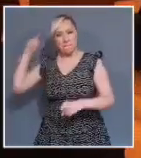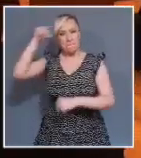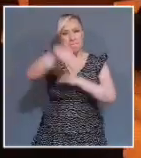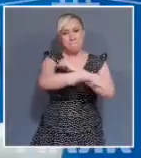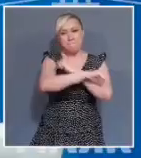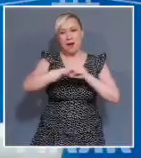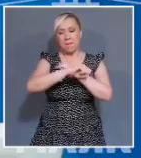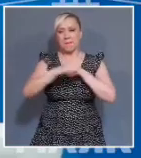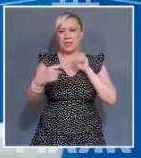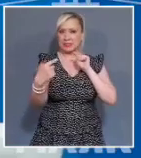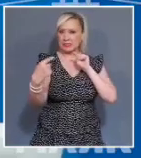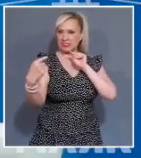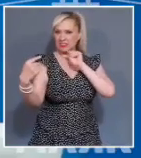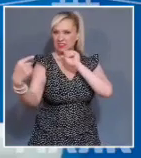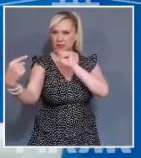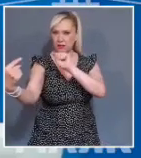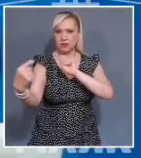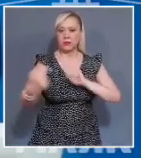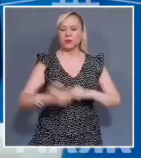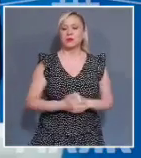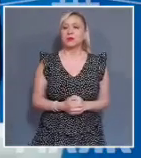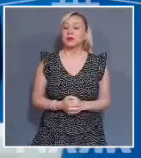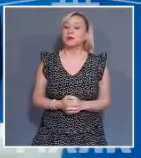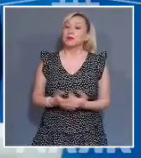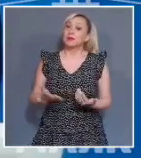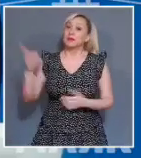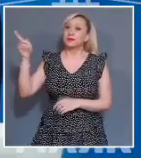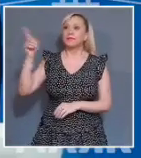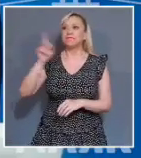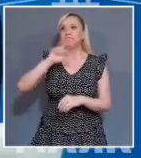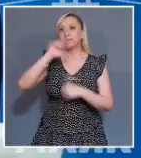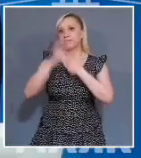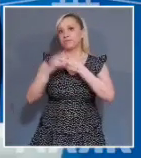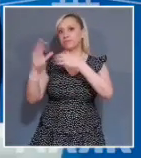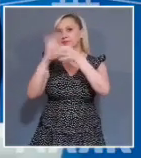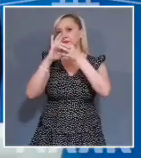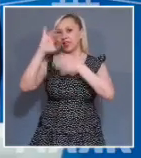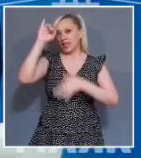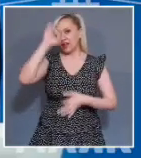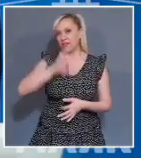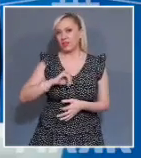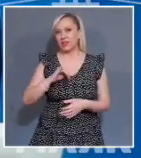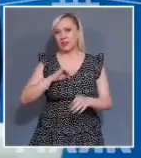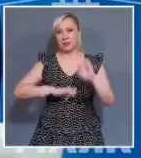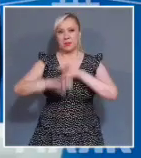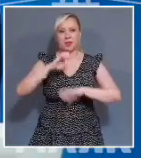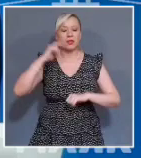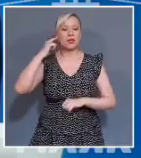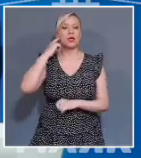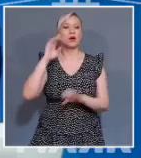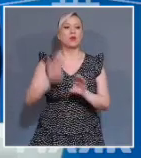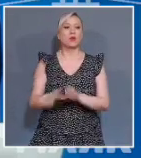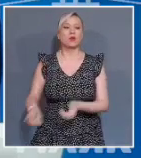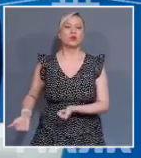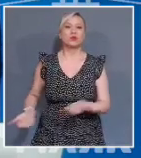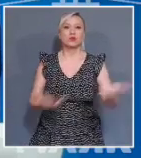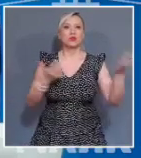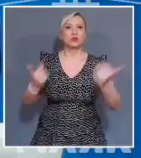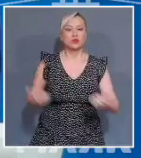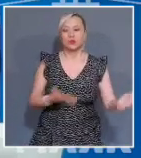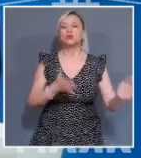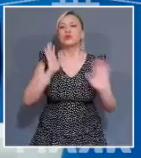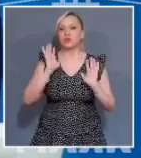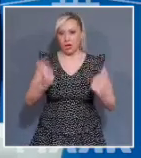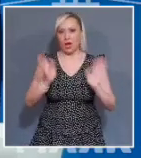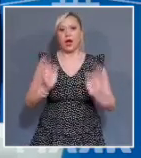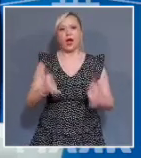contraofensiva. El jefe de Exteriores de la Unión Europea, Josep Borrell, dijo que el mecanismo para abastecer a Ucrania ya está en marcha. Poder